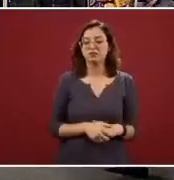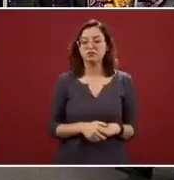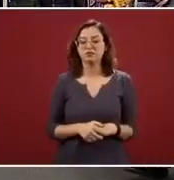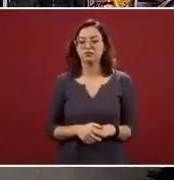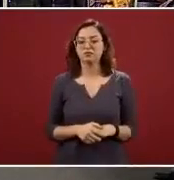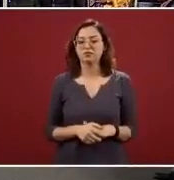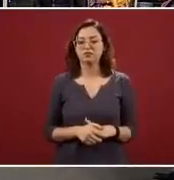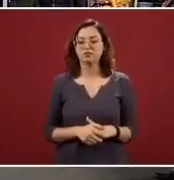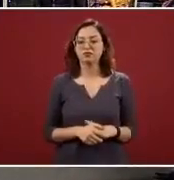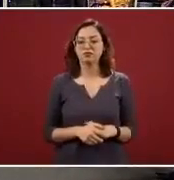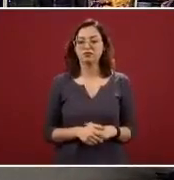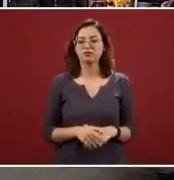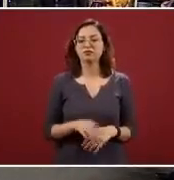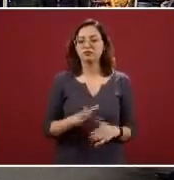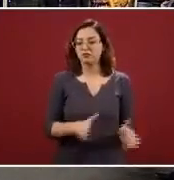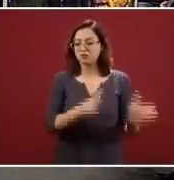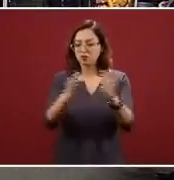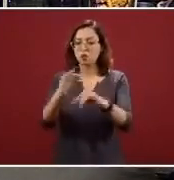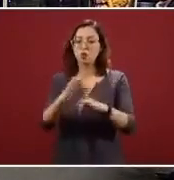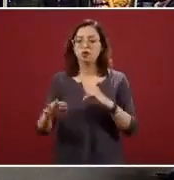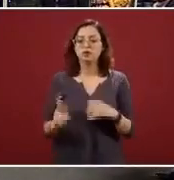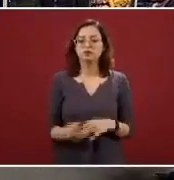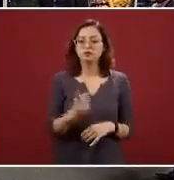por haberme dado la palabra.